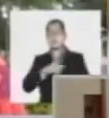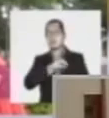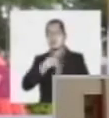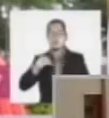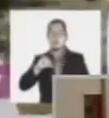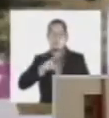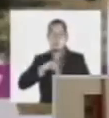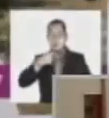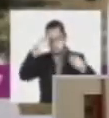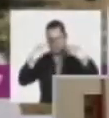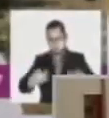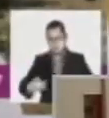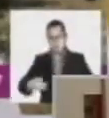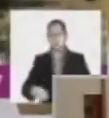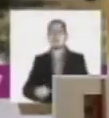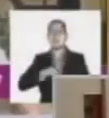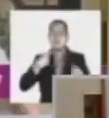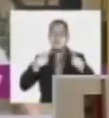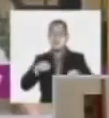disposiciones legales,